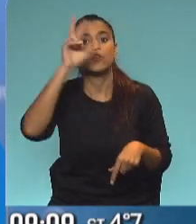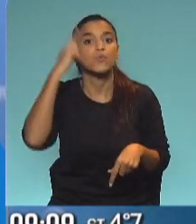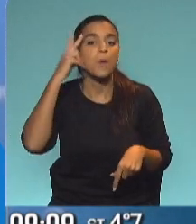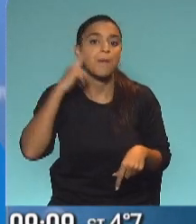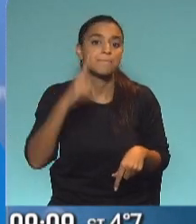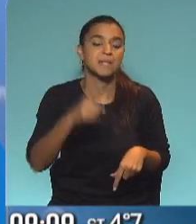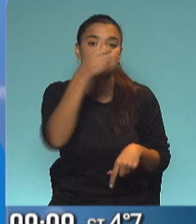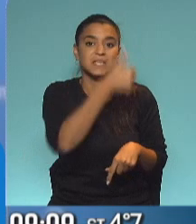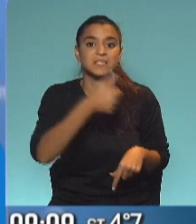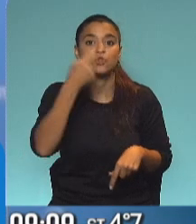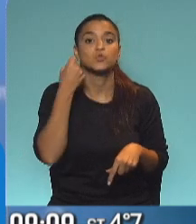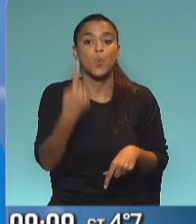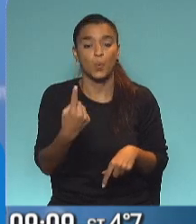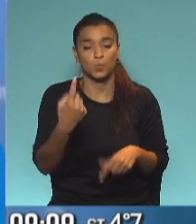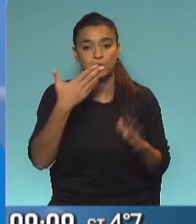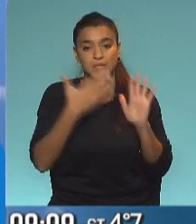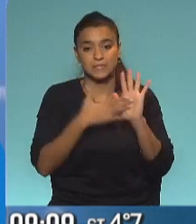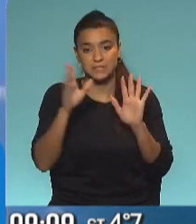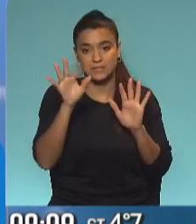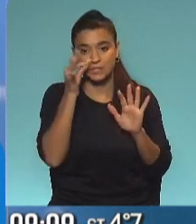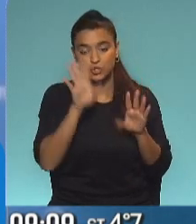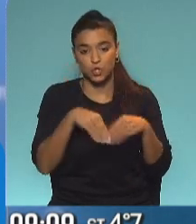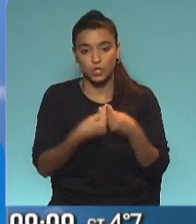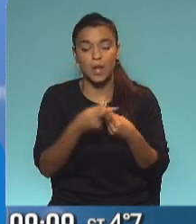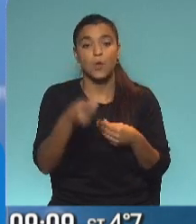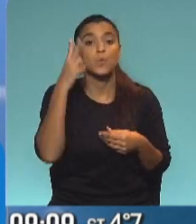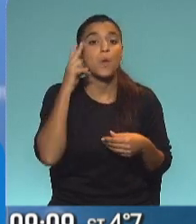309.601 test totales, de los cuales